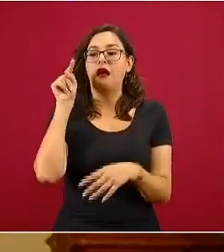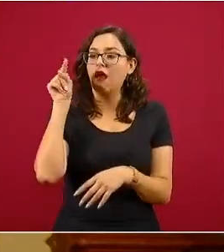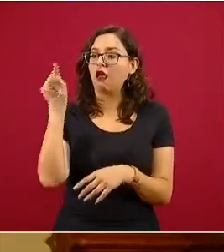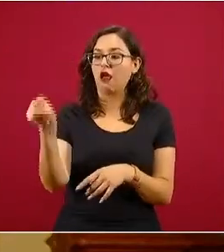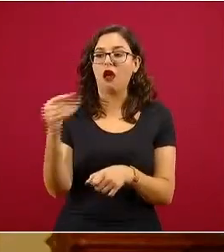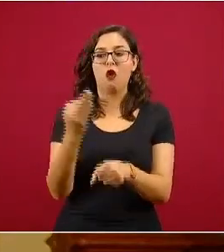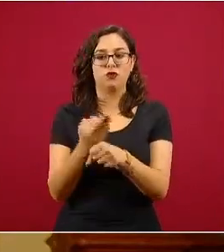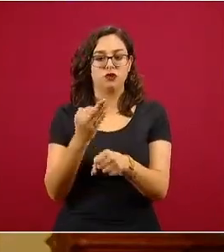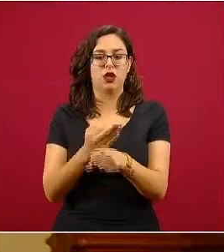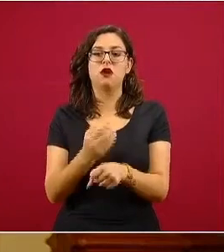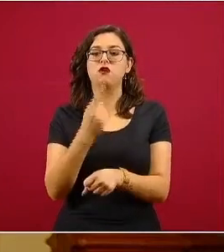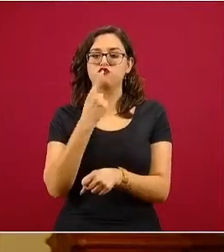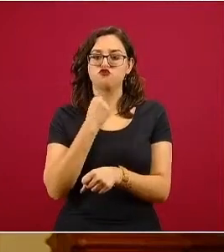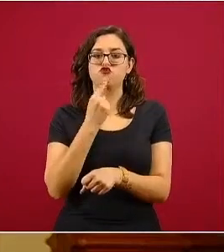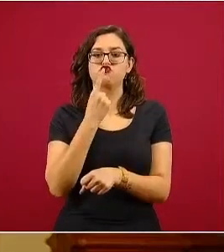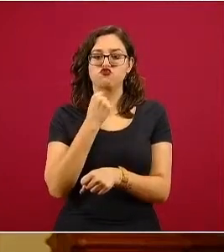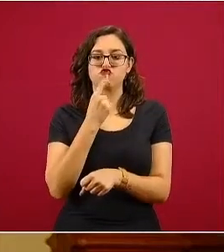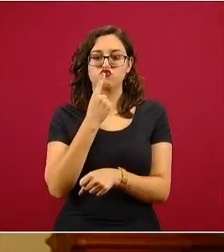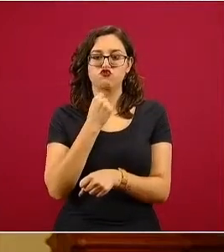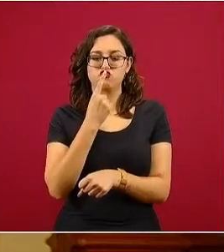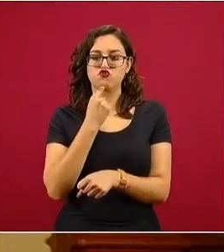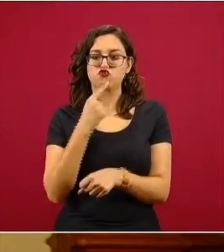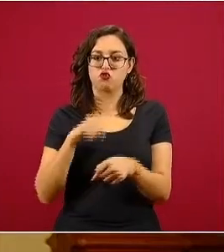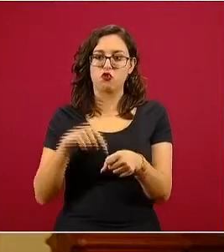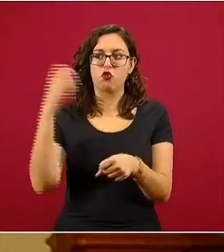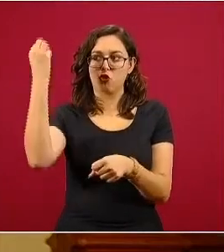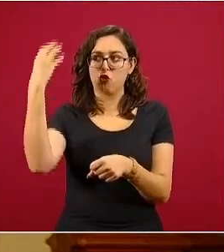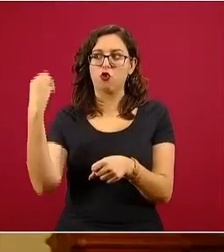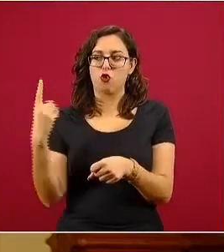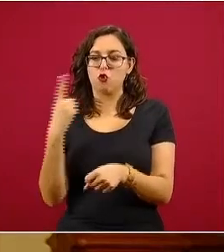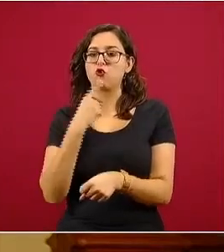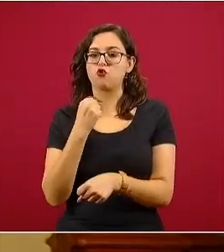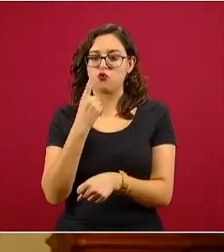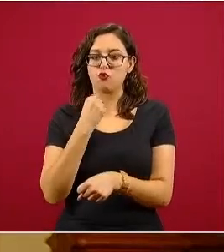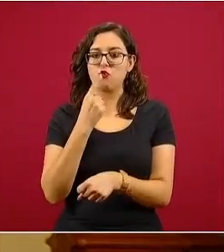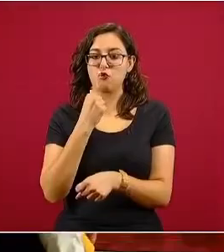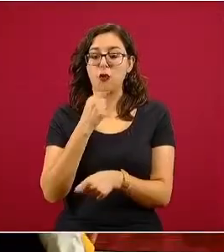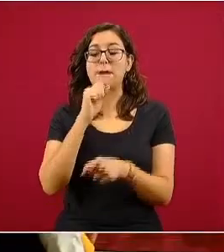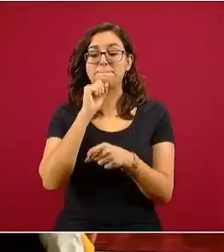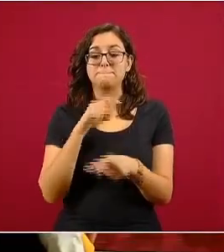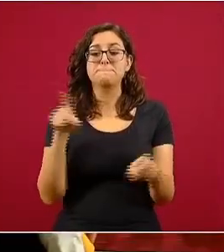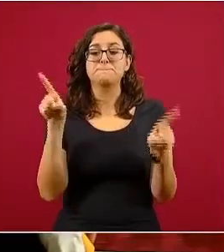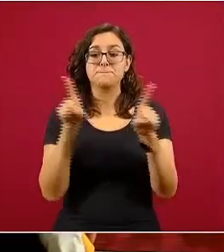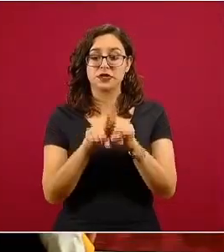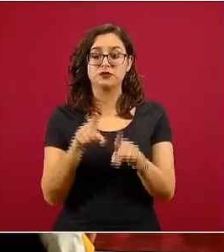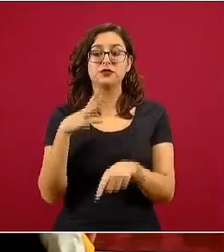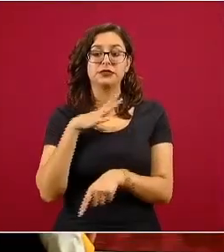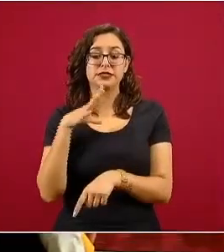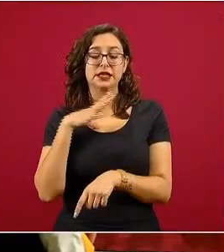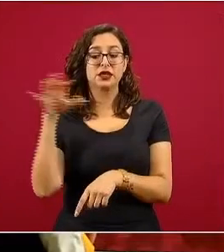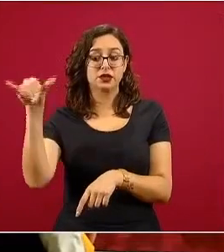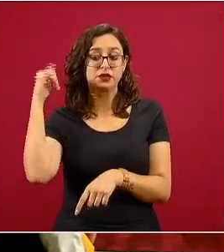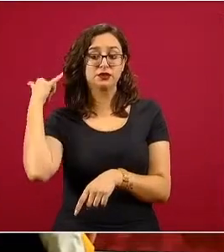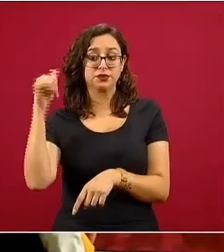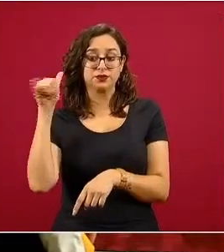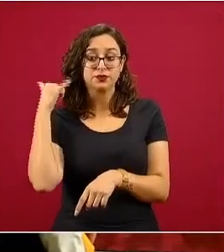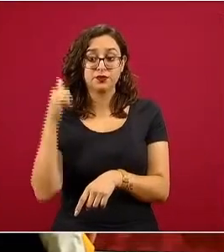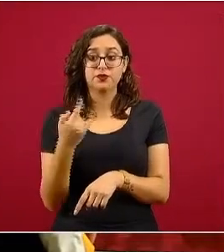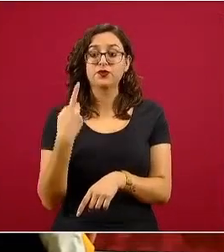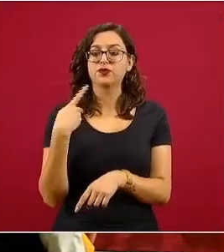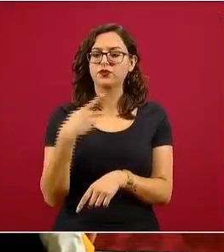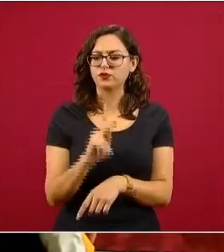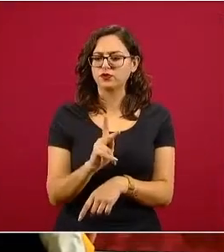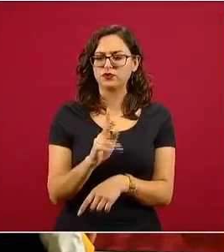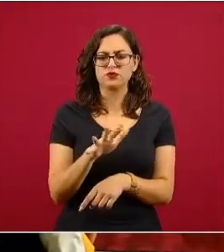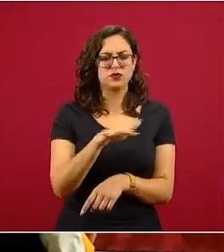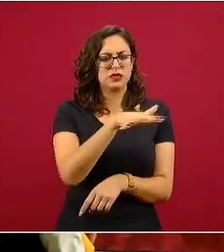que está en semáforo de color rojo, y por ahí también tenemos a Yucatán. Pero en general podemos ver